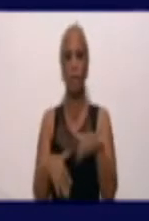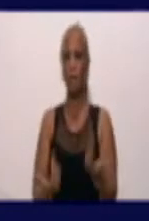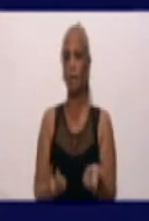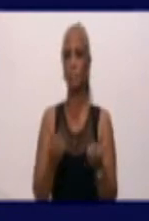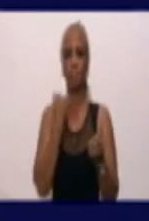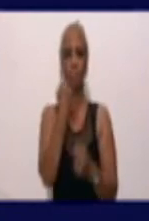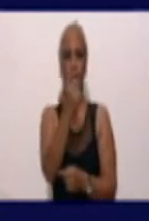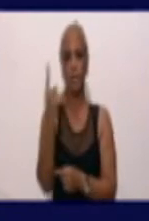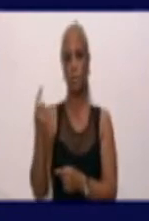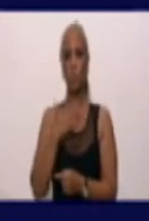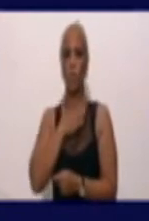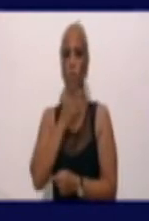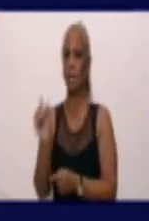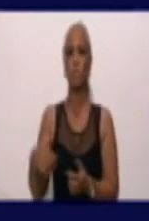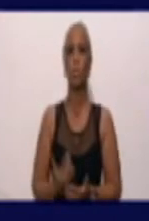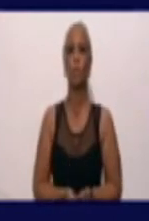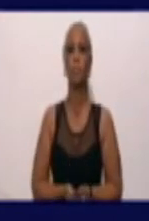individual.